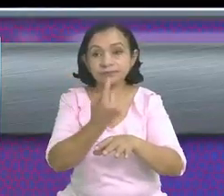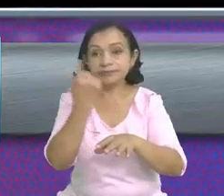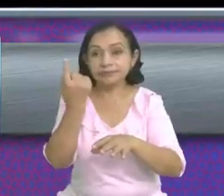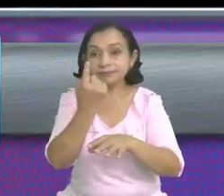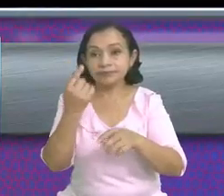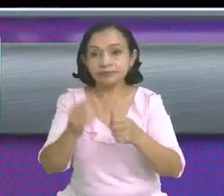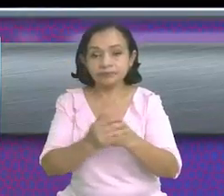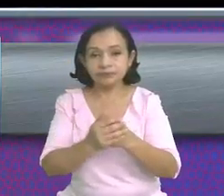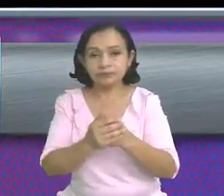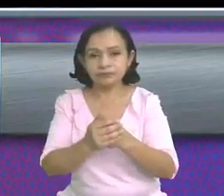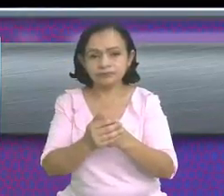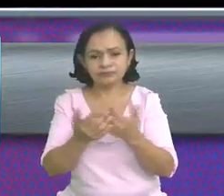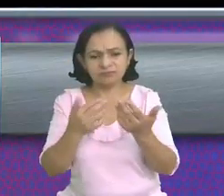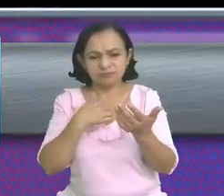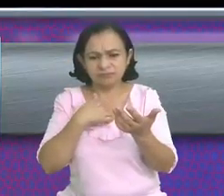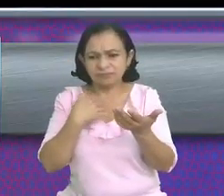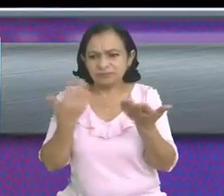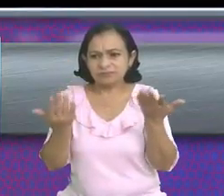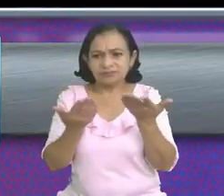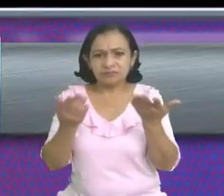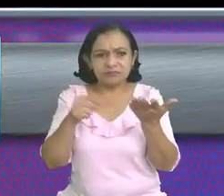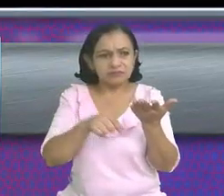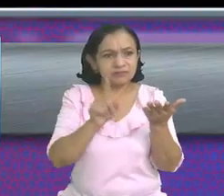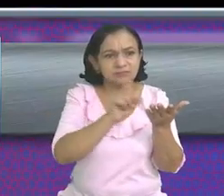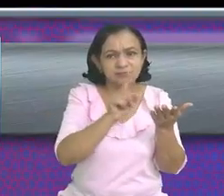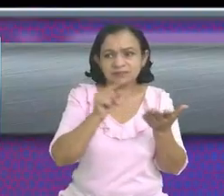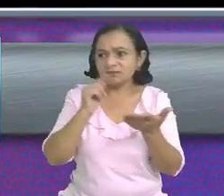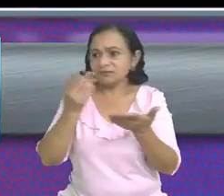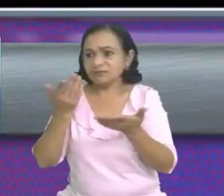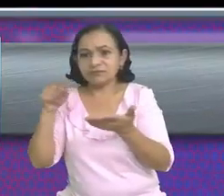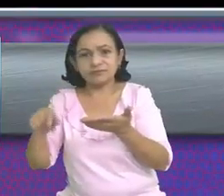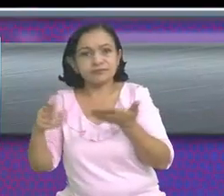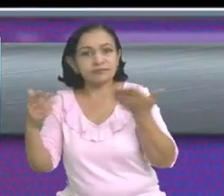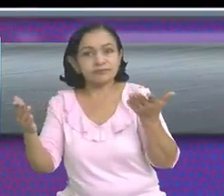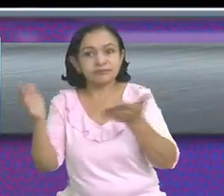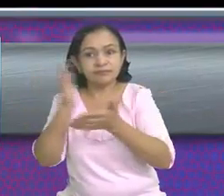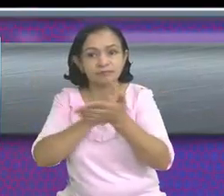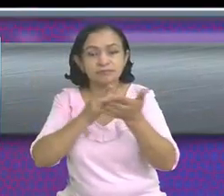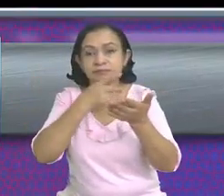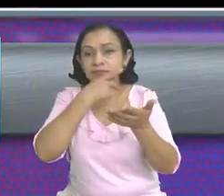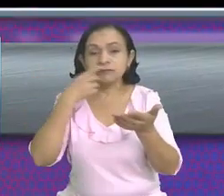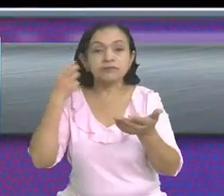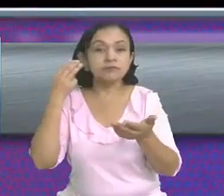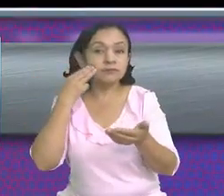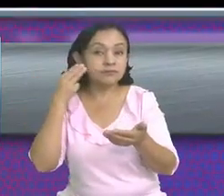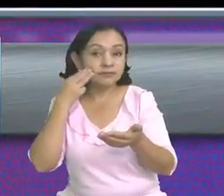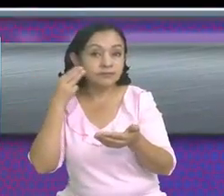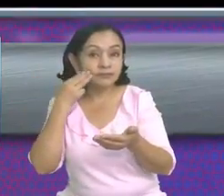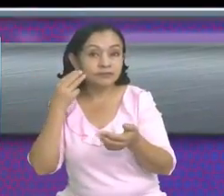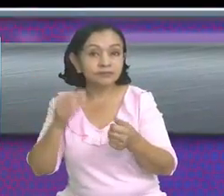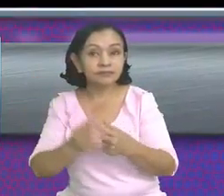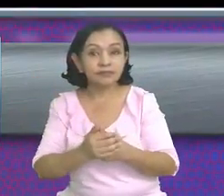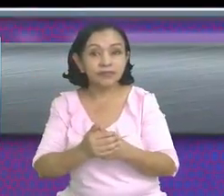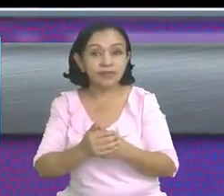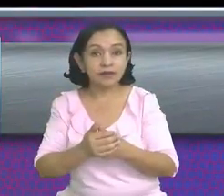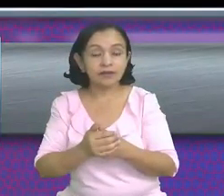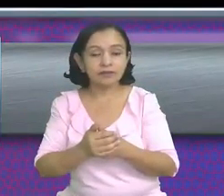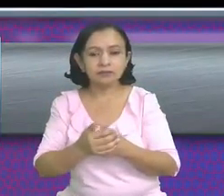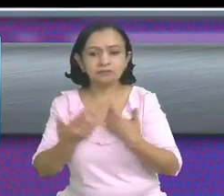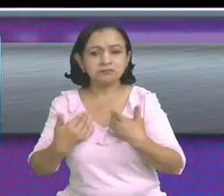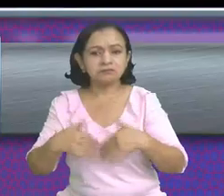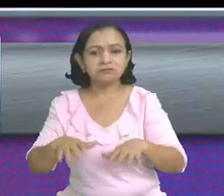de inadecuación, de desadaptación, y aquí viene el hecho de que muchas veces como padres o madres estamos